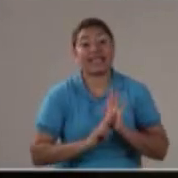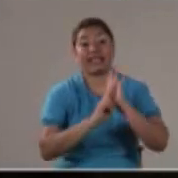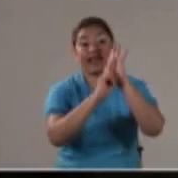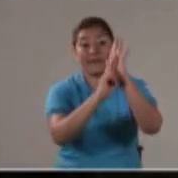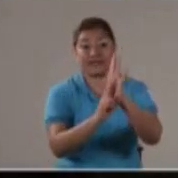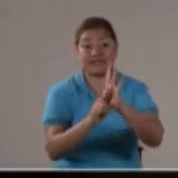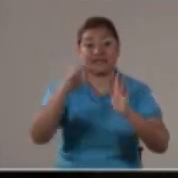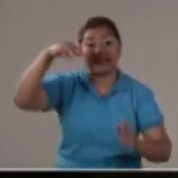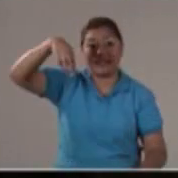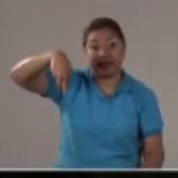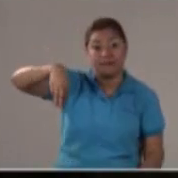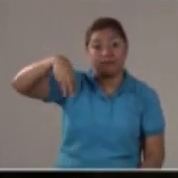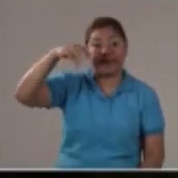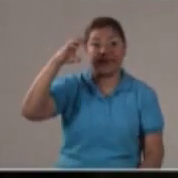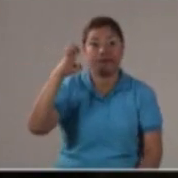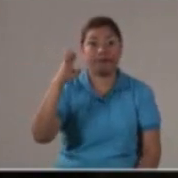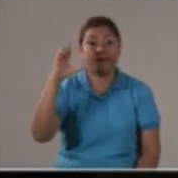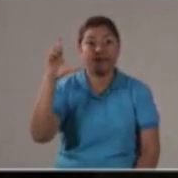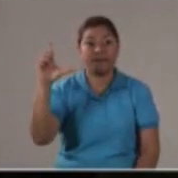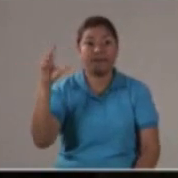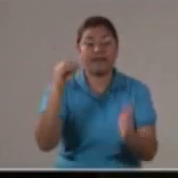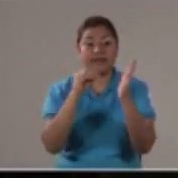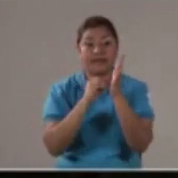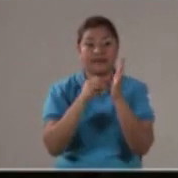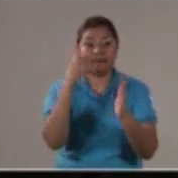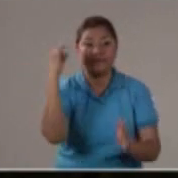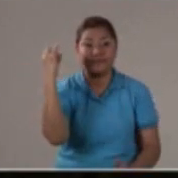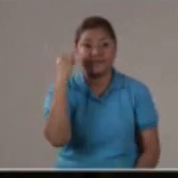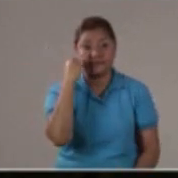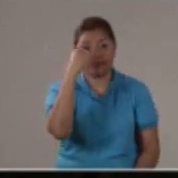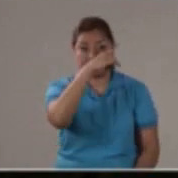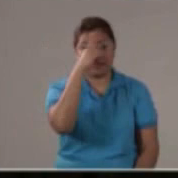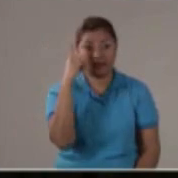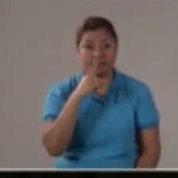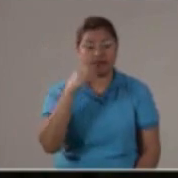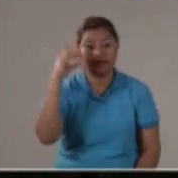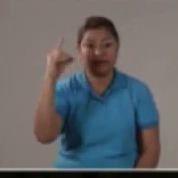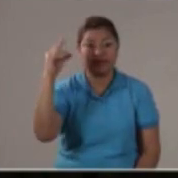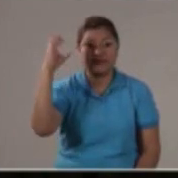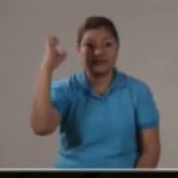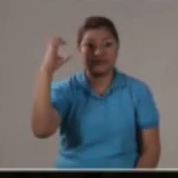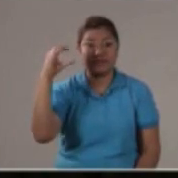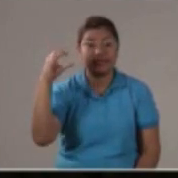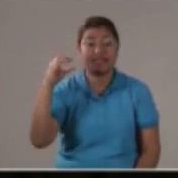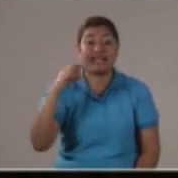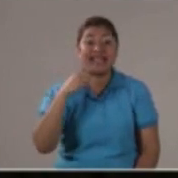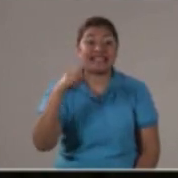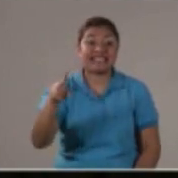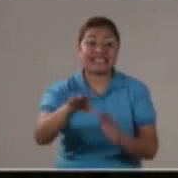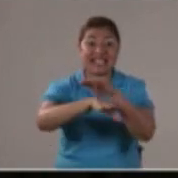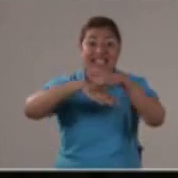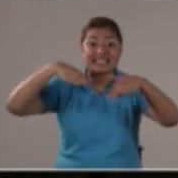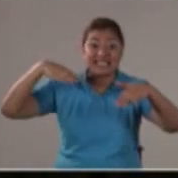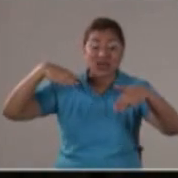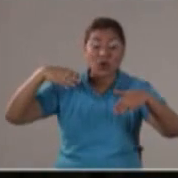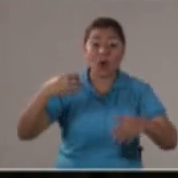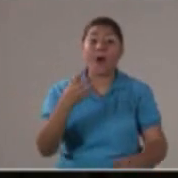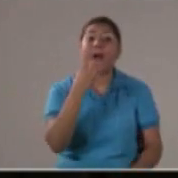él. Entonces Melquisedec, rey de Salem, sacó pan y vino. Sacó Santa